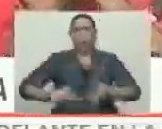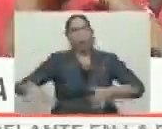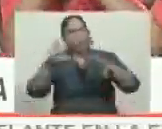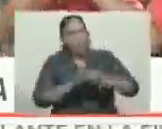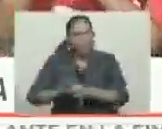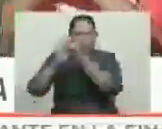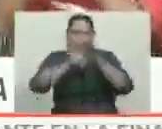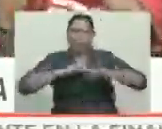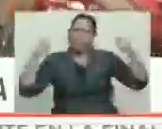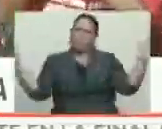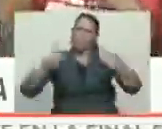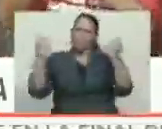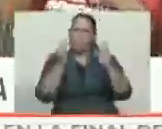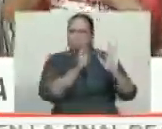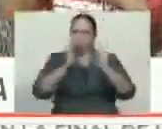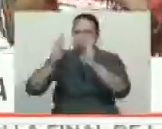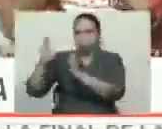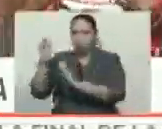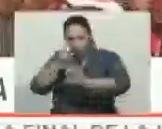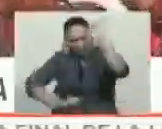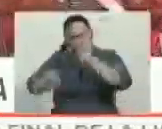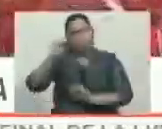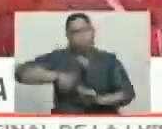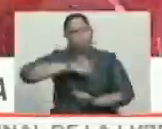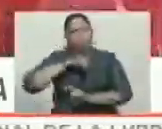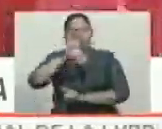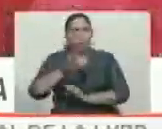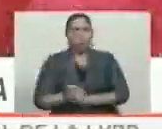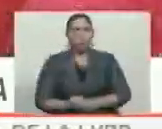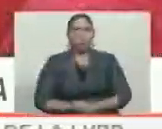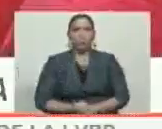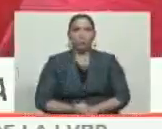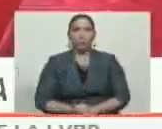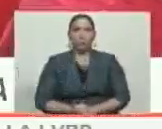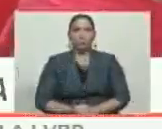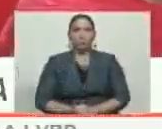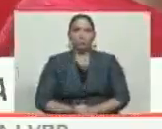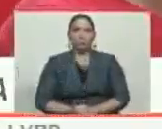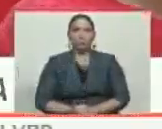vanguardia popular organizada para defender nuestra patria.